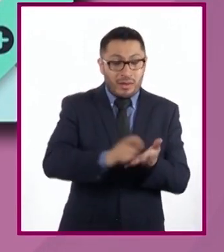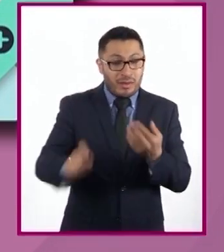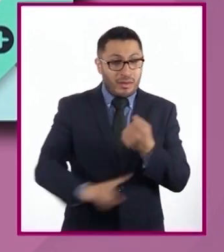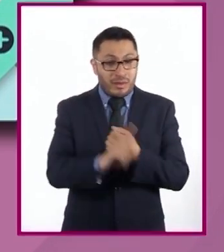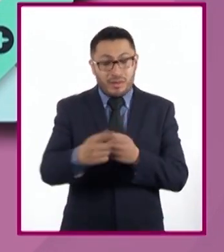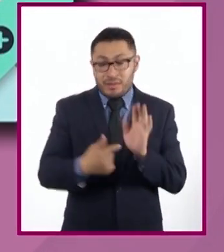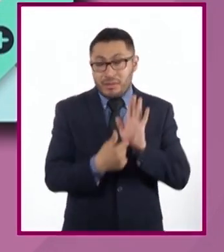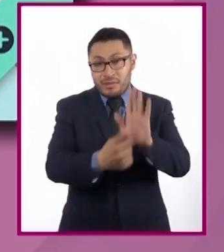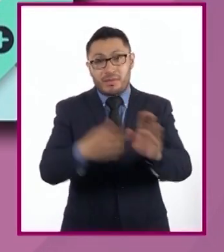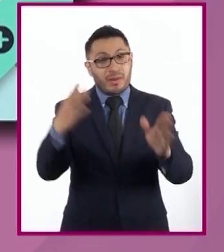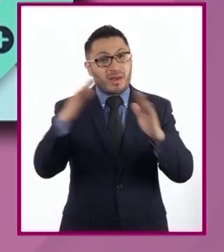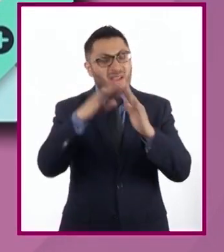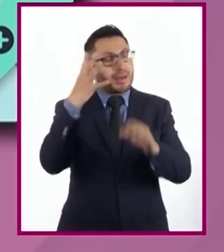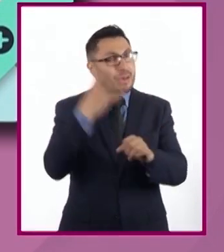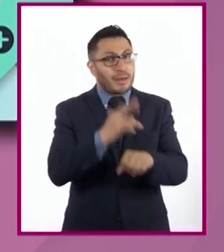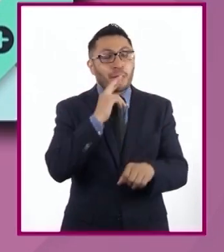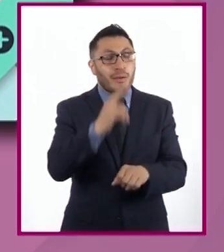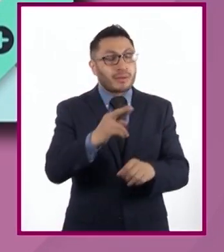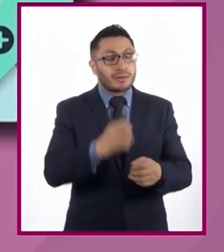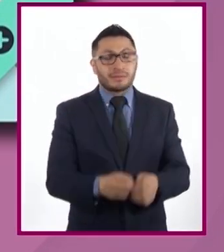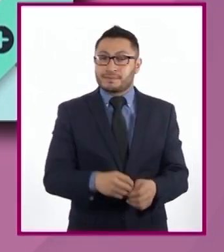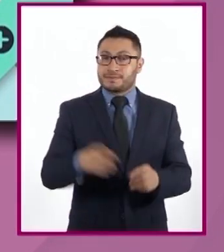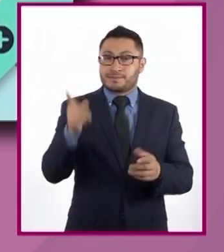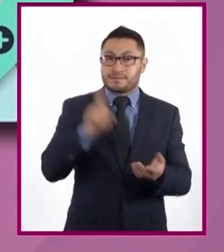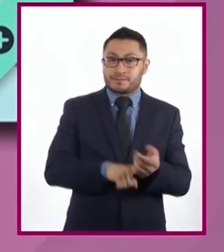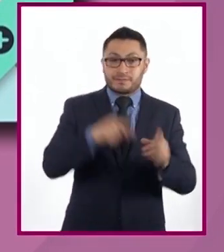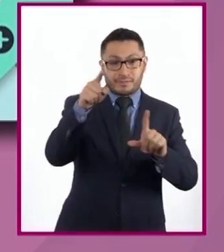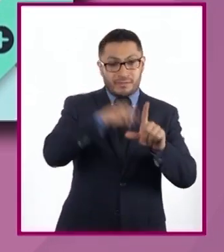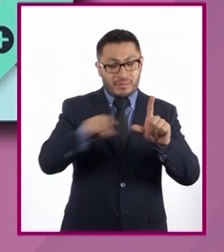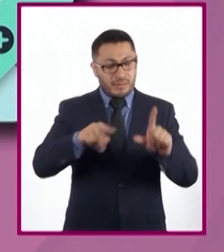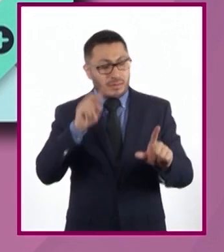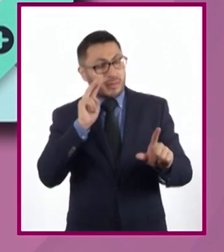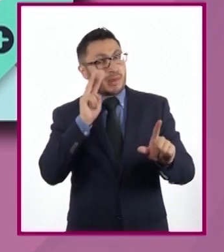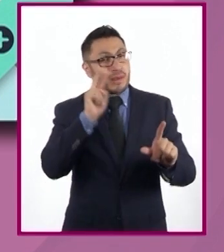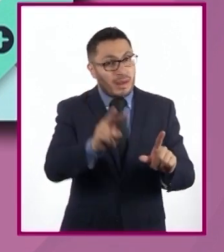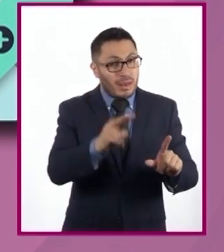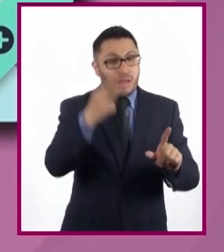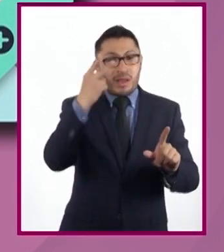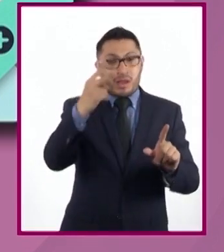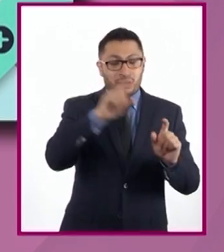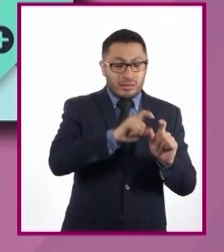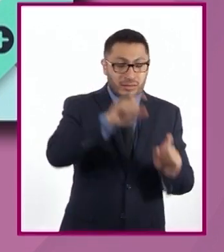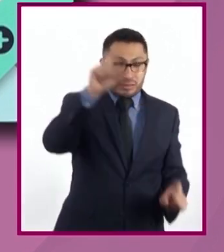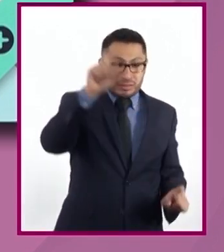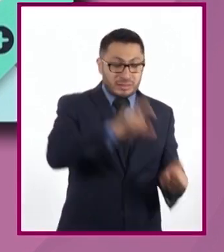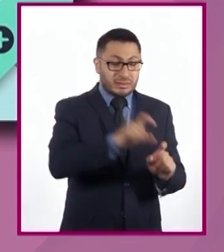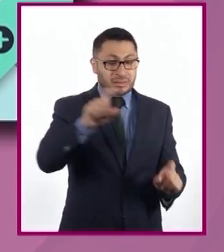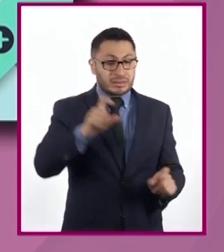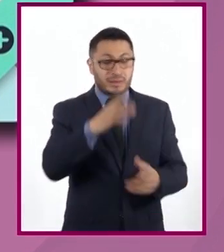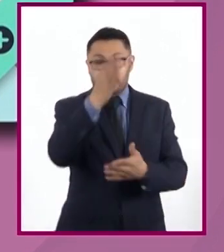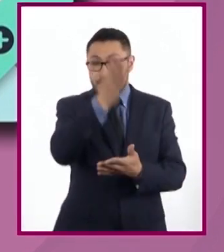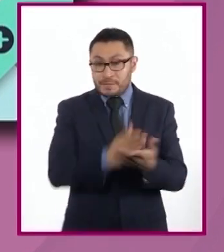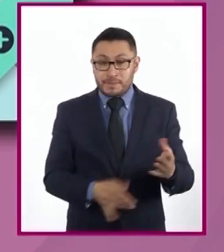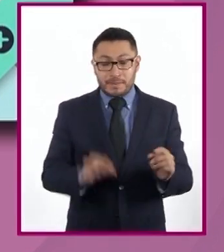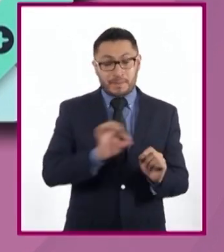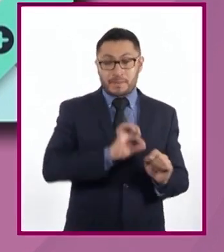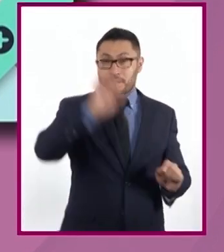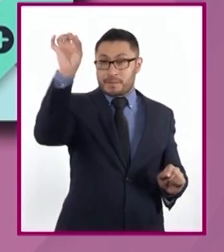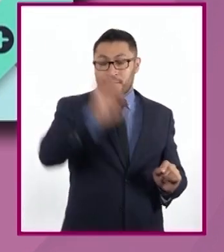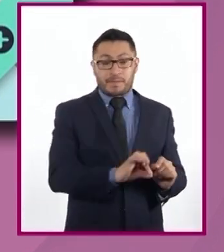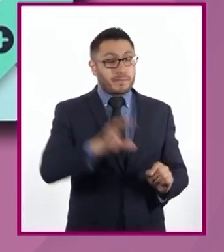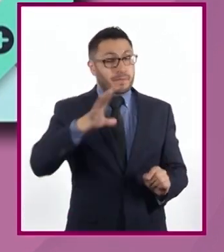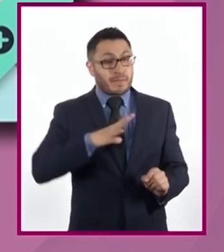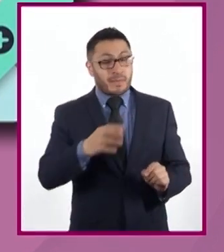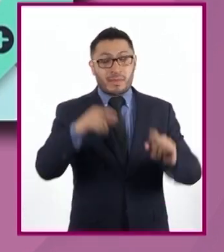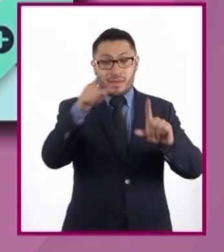para resolverlo en casa. En los ángulos que se forman entre dos segmentos paralelos cortados por una transversal, el